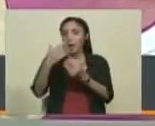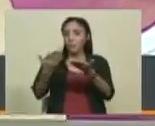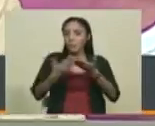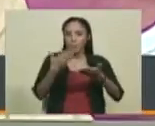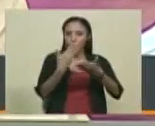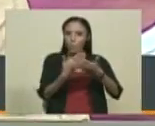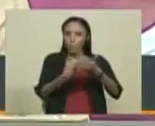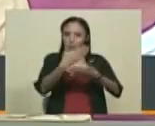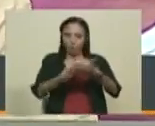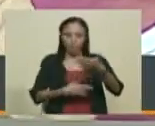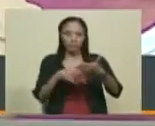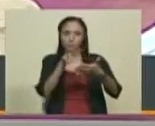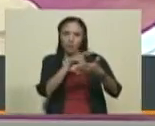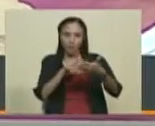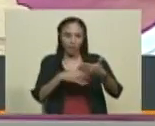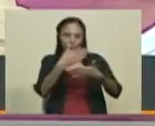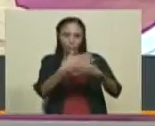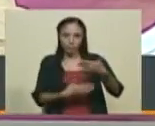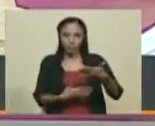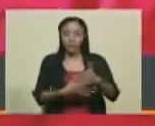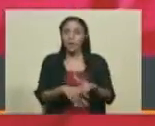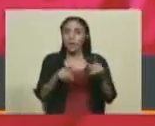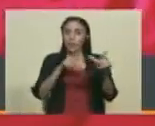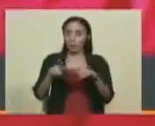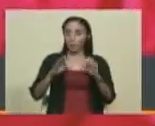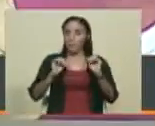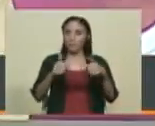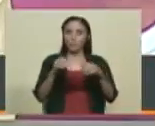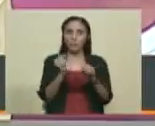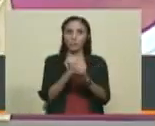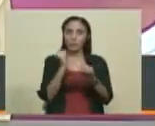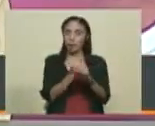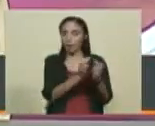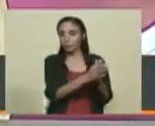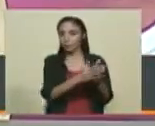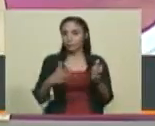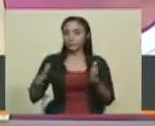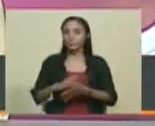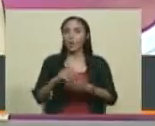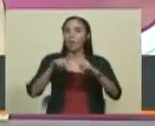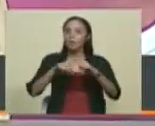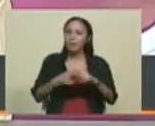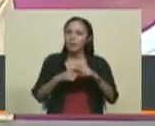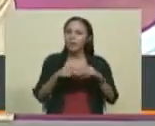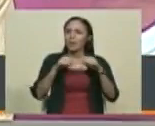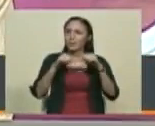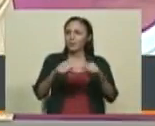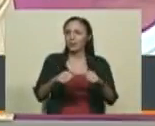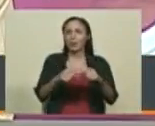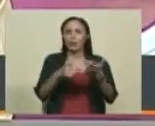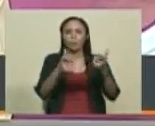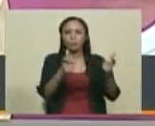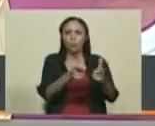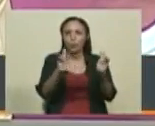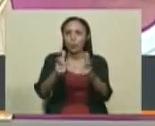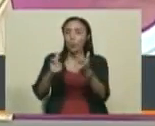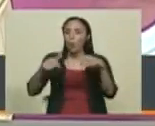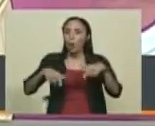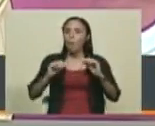de las bases. Está arrancando una jornada. Es un taller permanente. Hoy